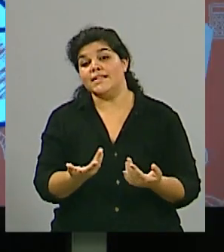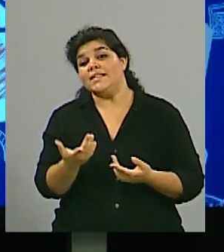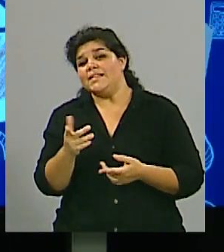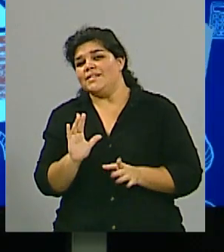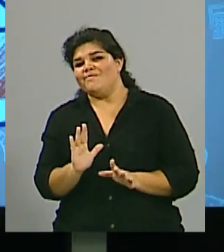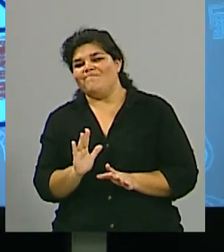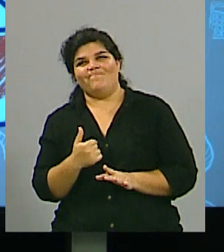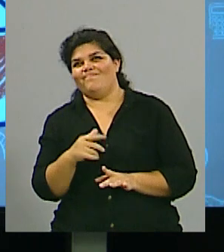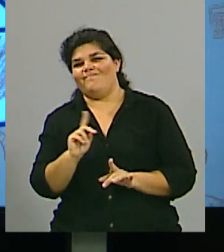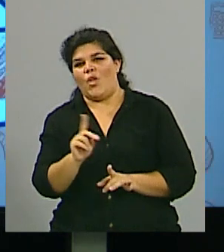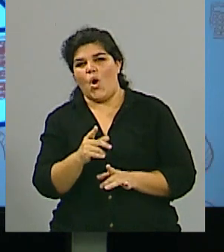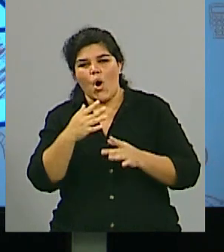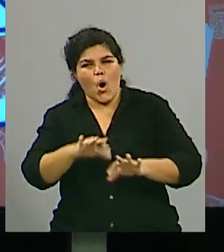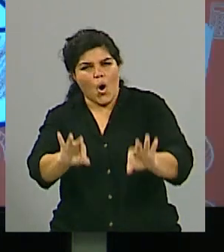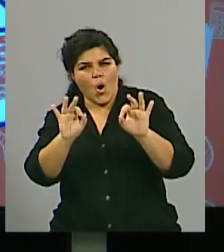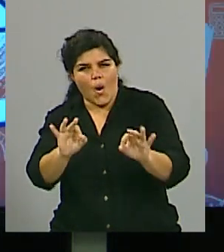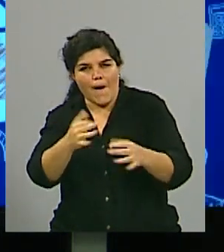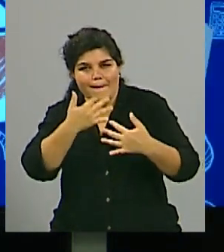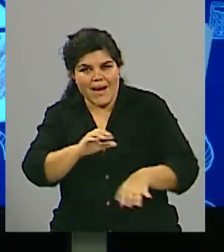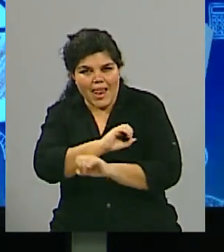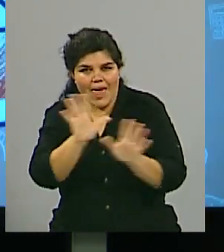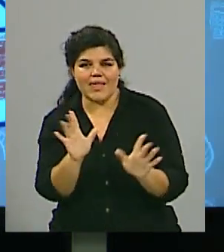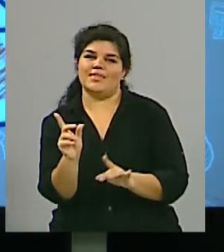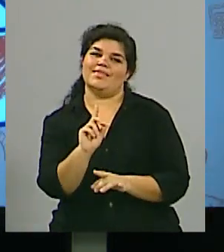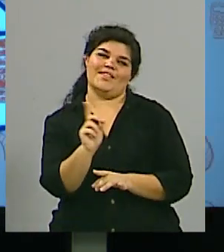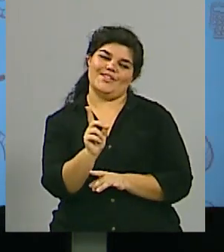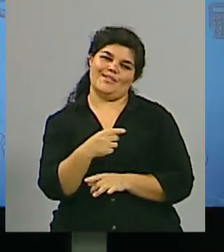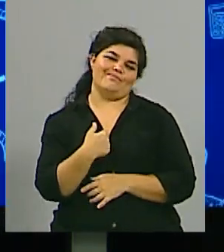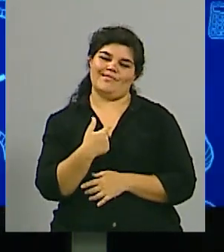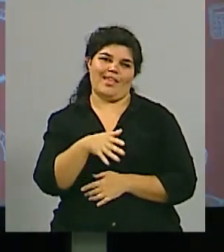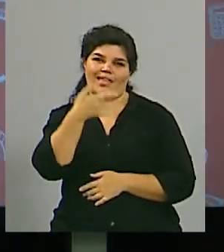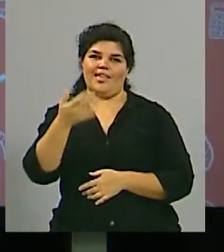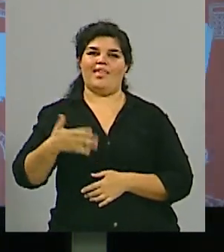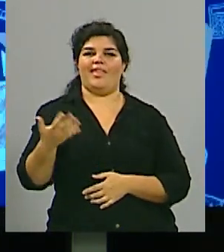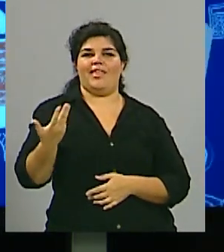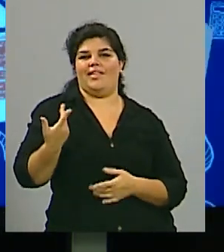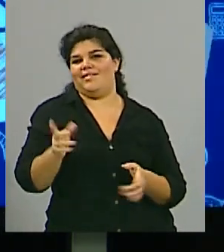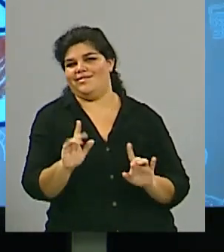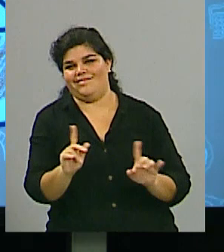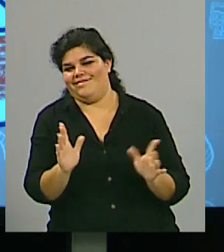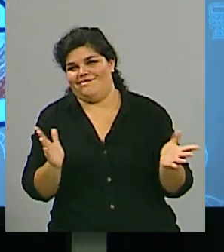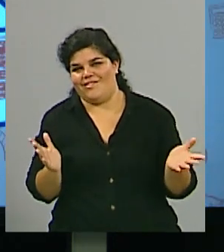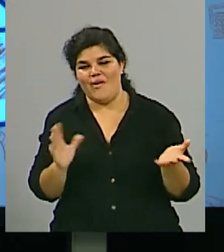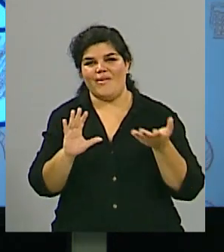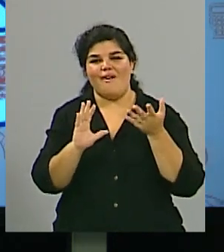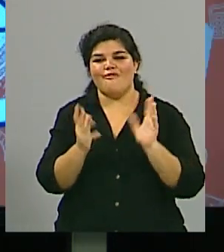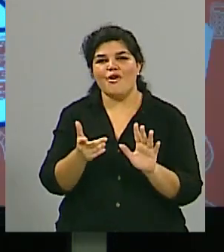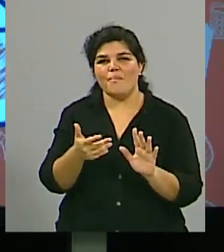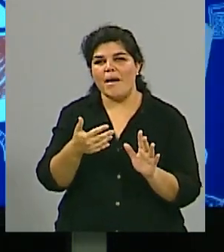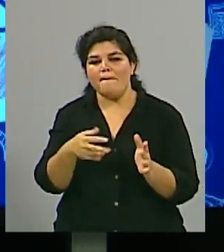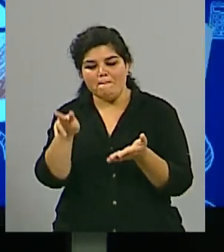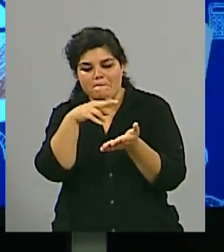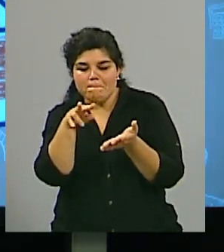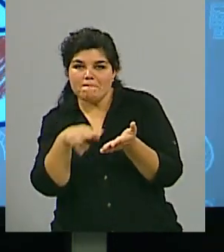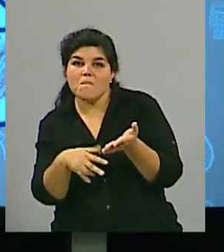un poquito más a ello y principalmente yo creo que ha sido, más allá de la temática y demás, yo